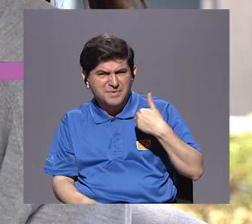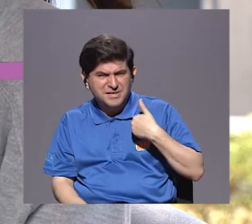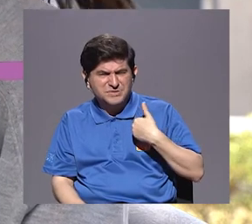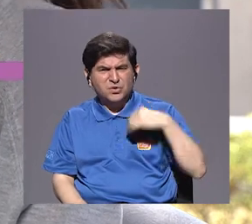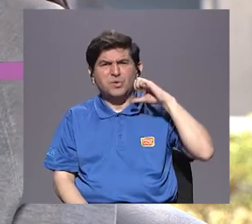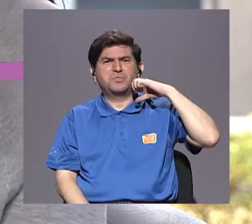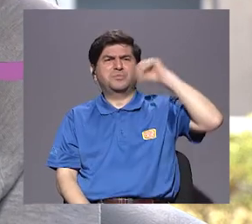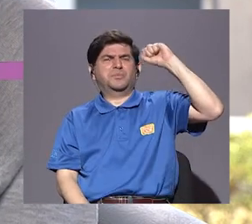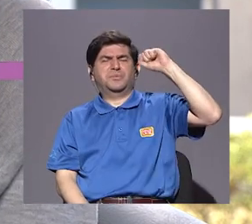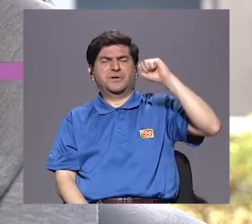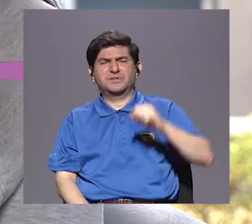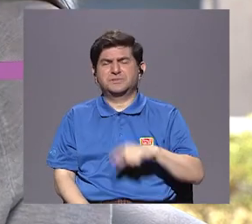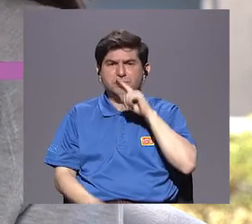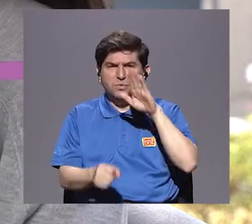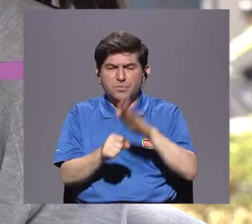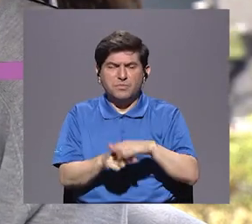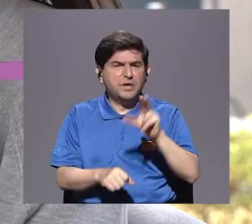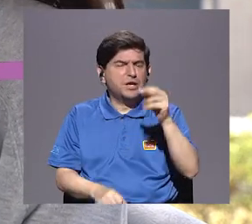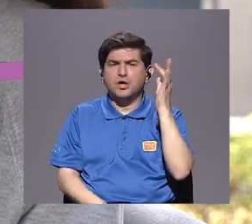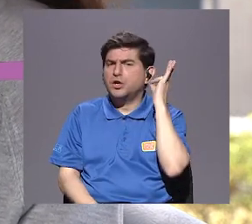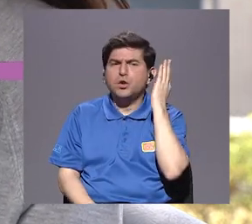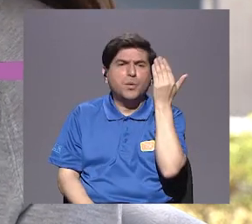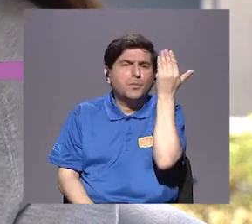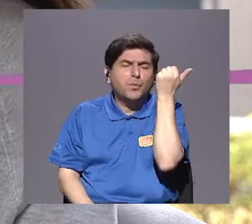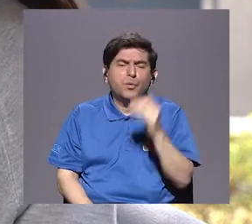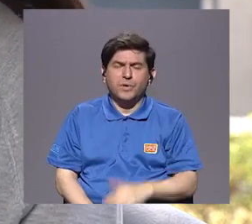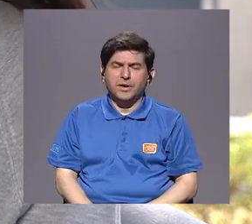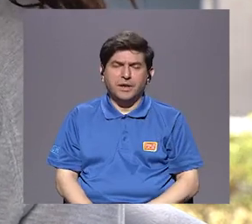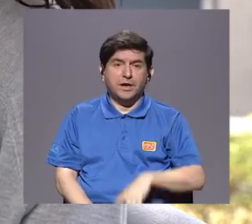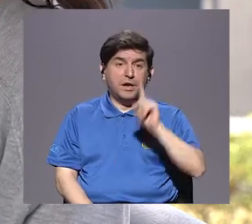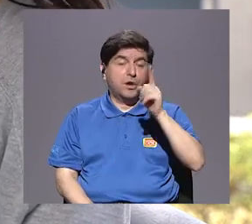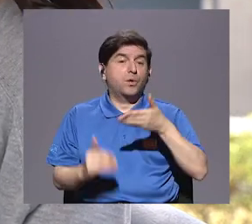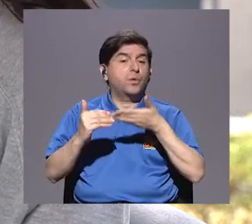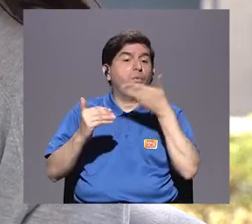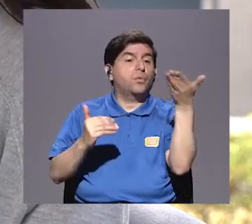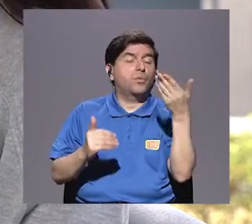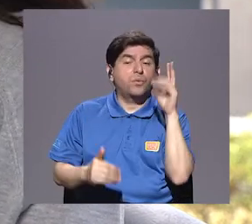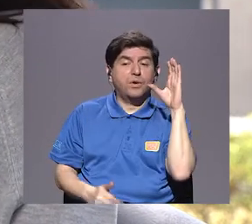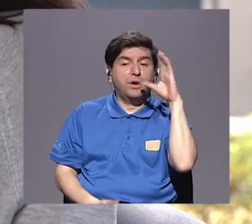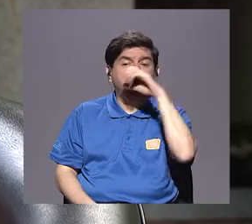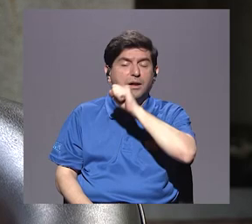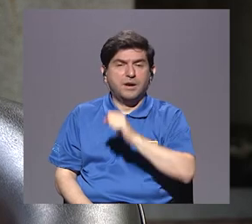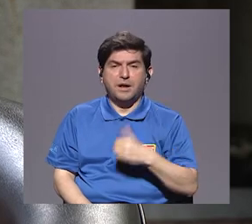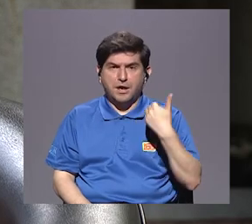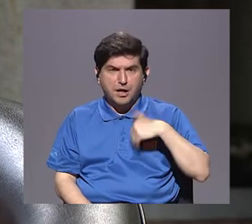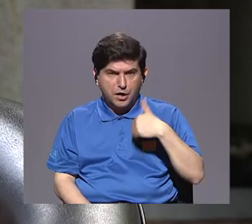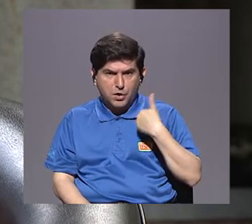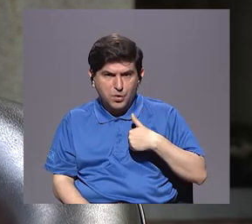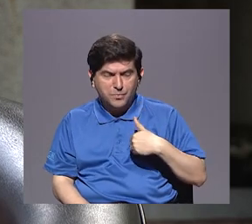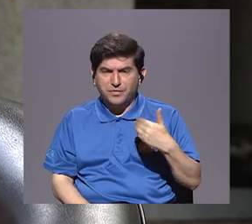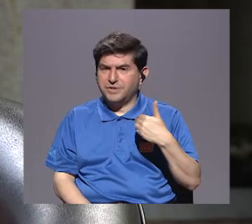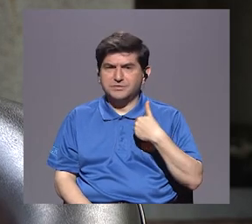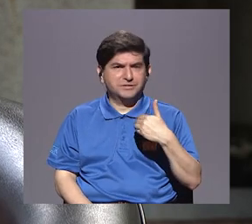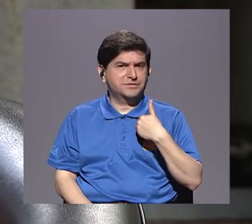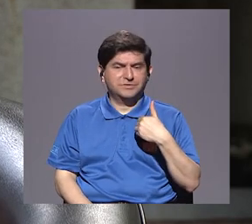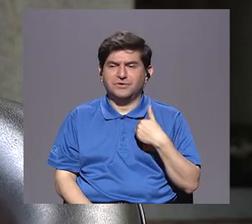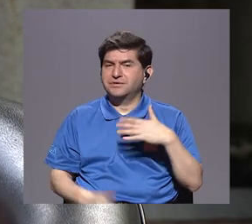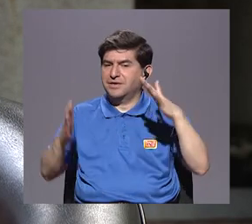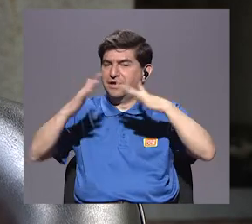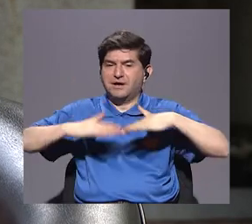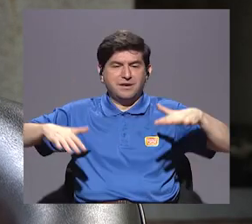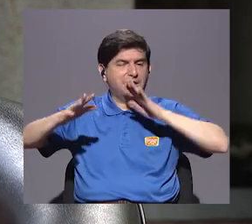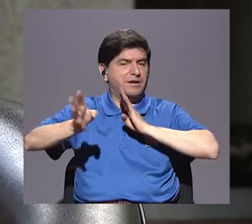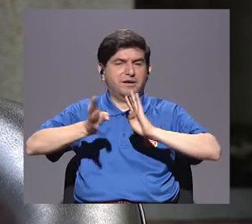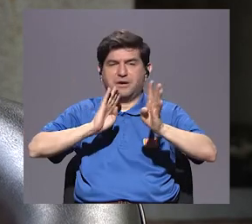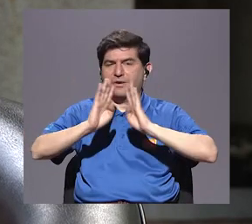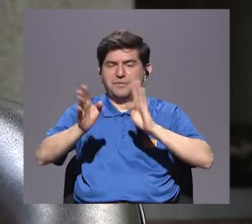tienen suicidios consumados que las mujeres? Bueno, uno de los factores que vemos es que los hombres no tienen tantos espacios